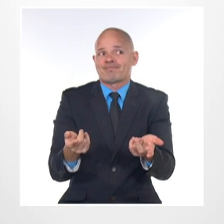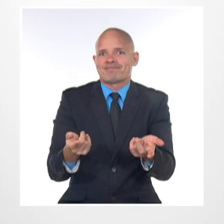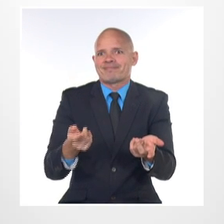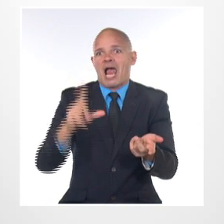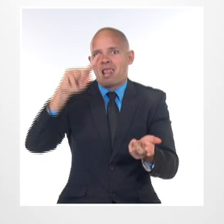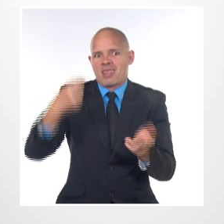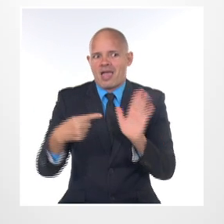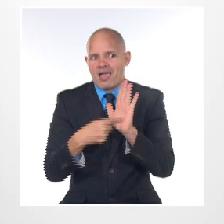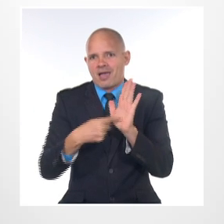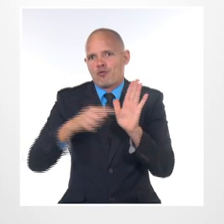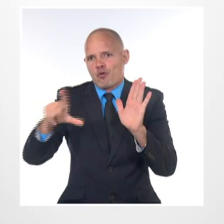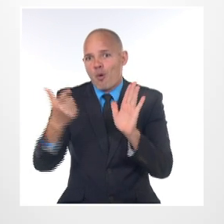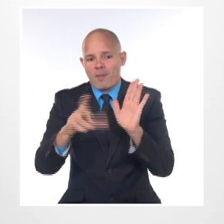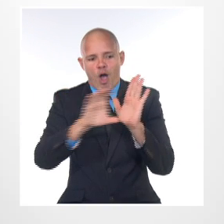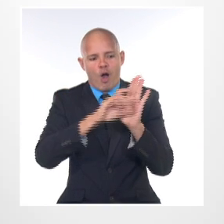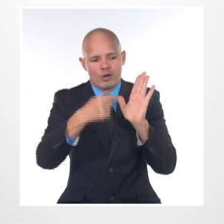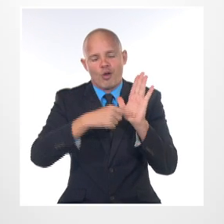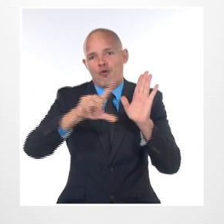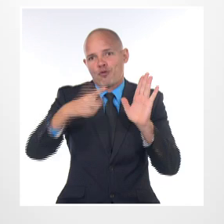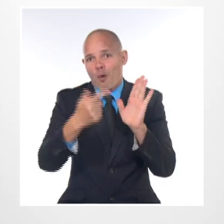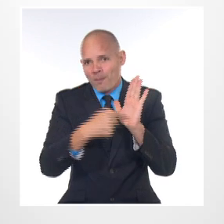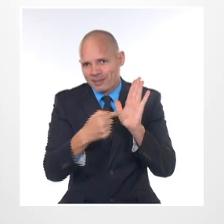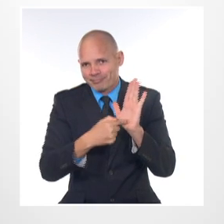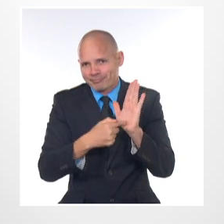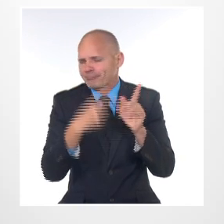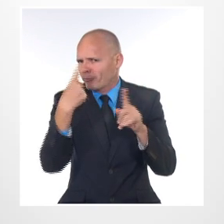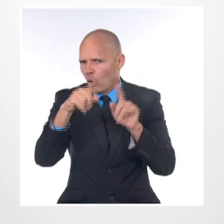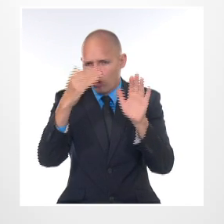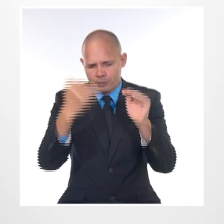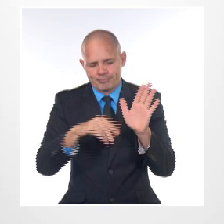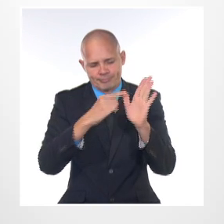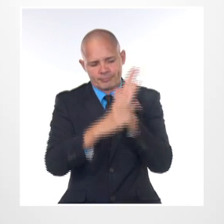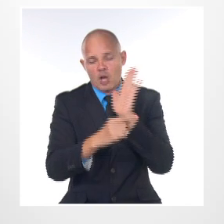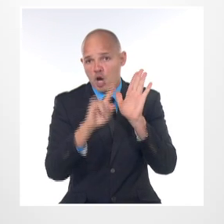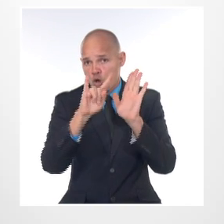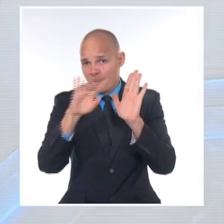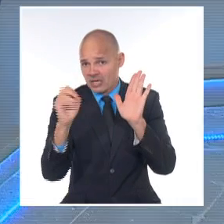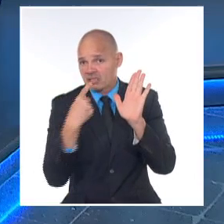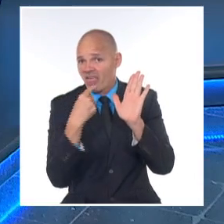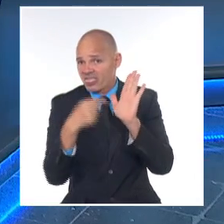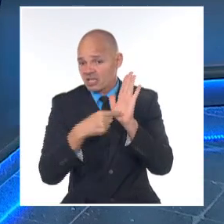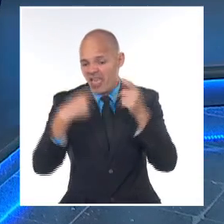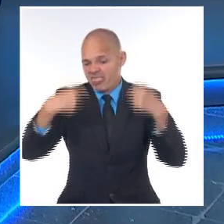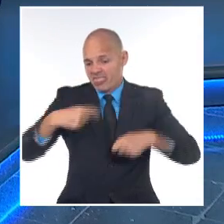y la Constitución. Y el artículo 90 establece, además, los deberes de los